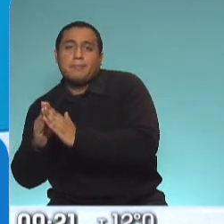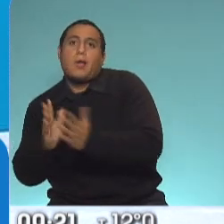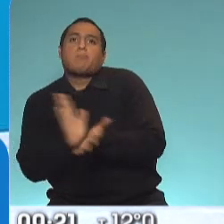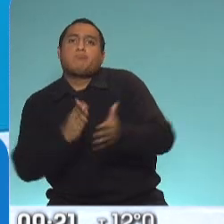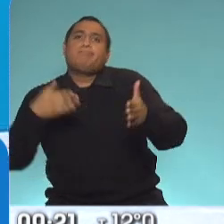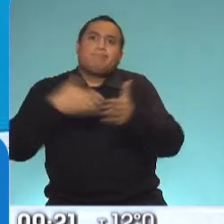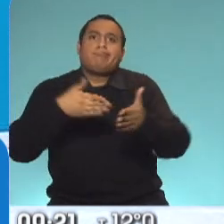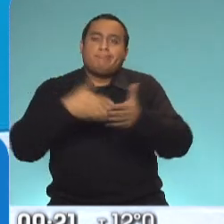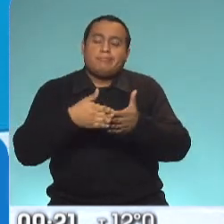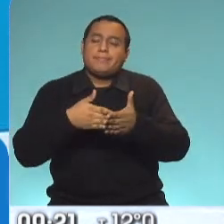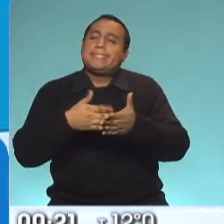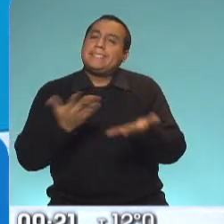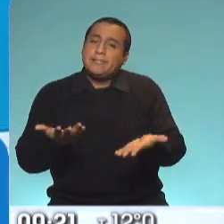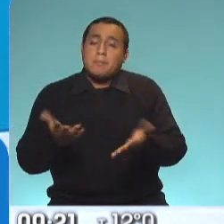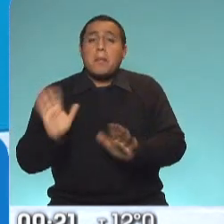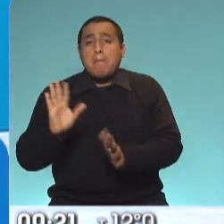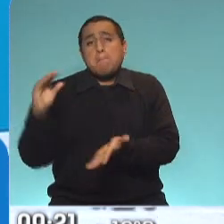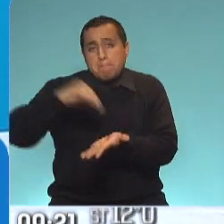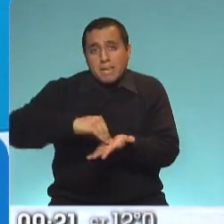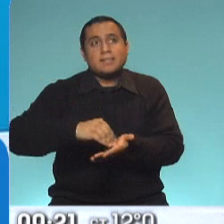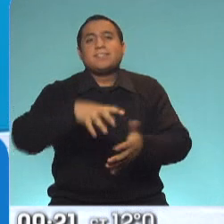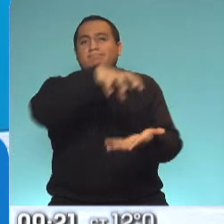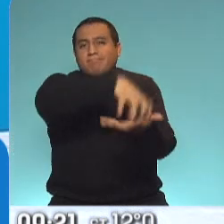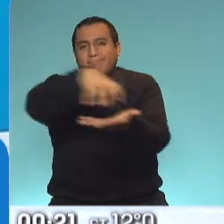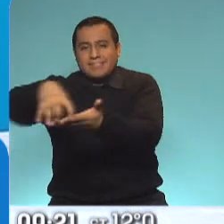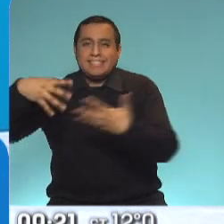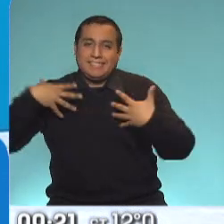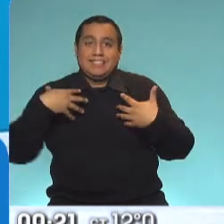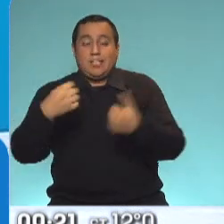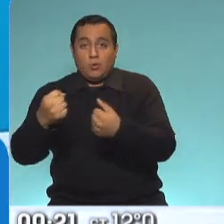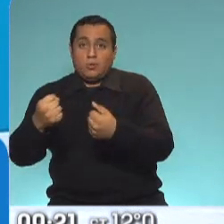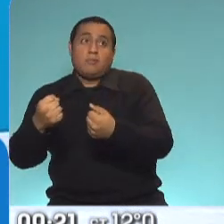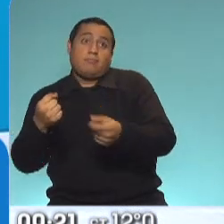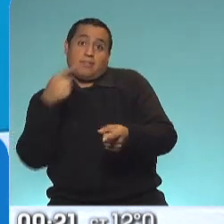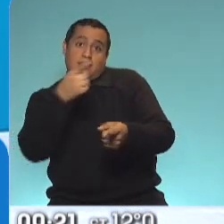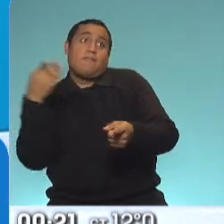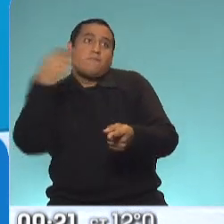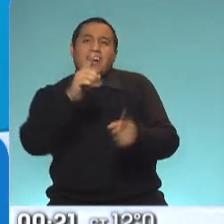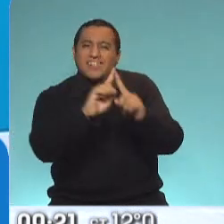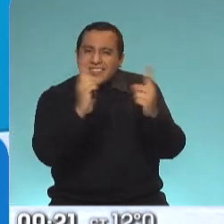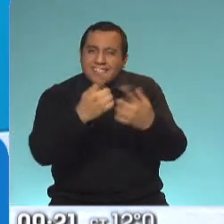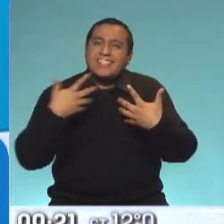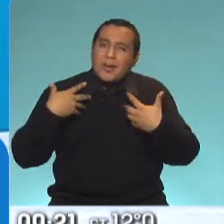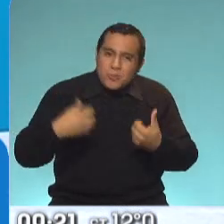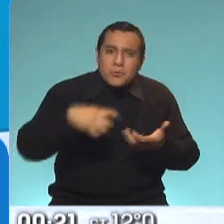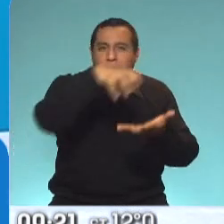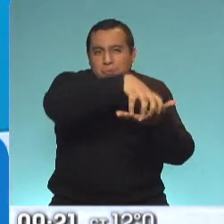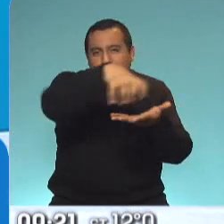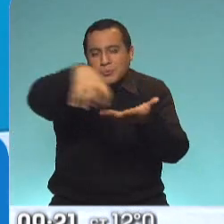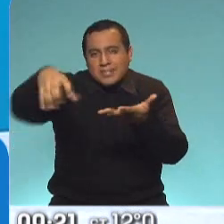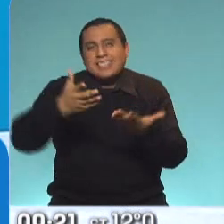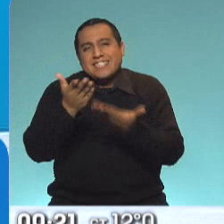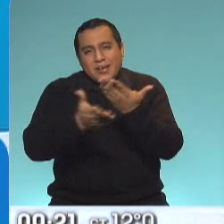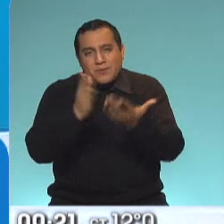barrera de que hay muchos centros de salud, porque estos son cosas que se van a buscar, sobre todo a las salitas, a los centros de salud, los